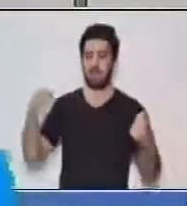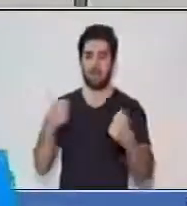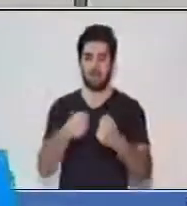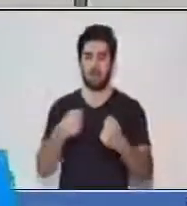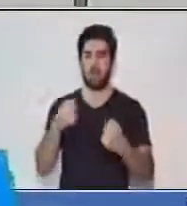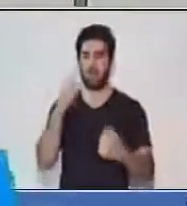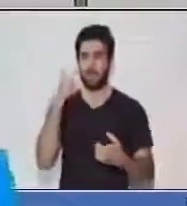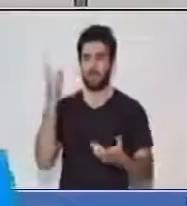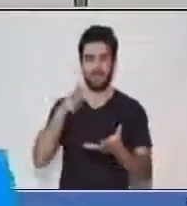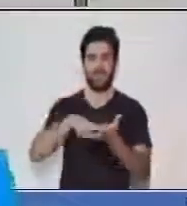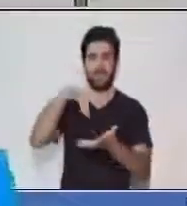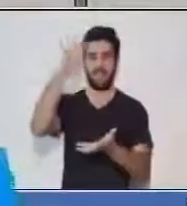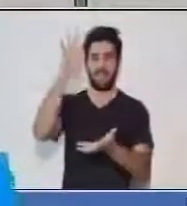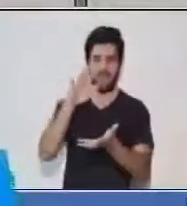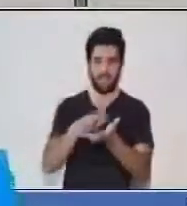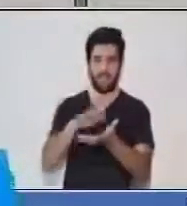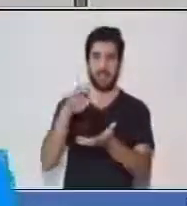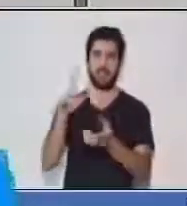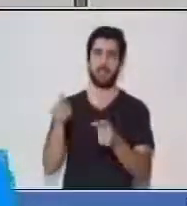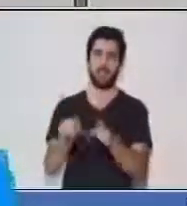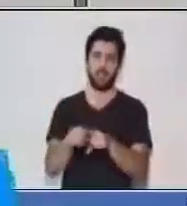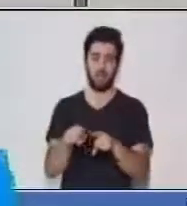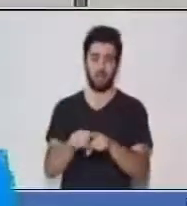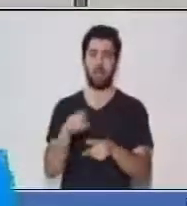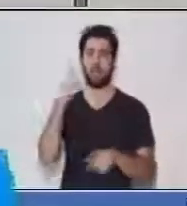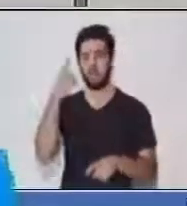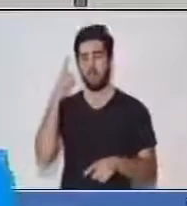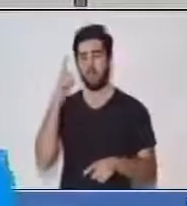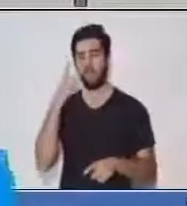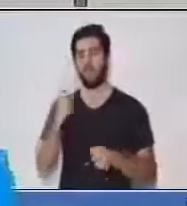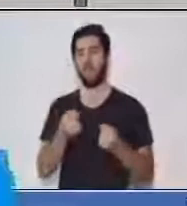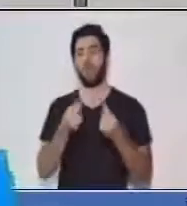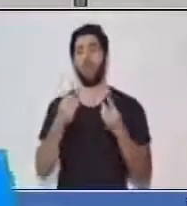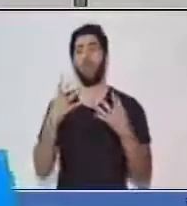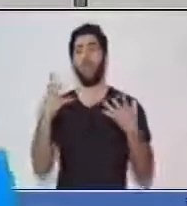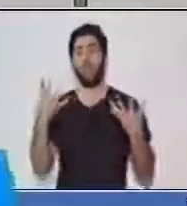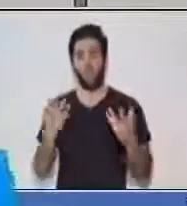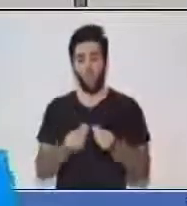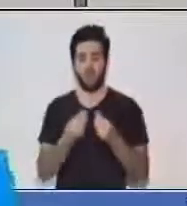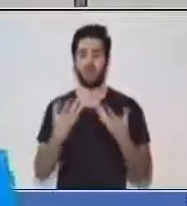resorte. Y entonces esa tensión superficial se